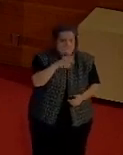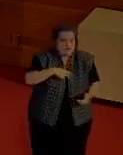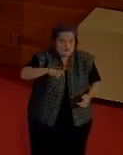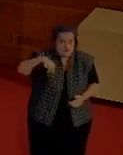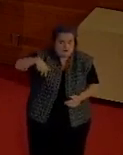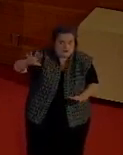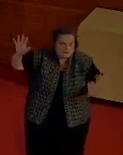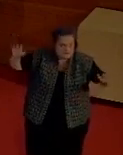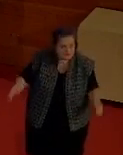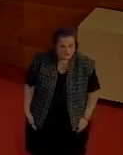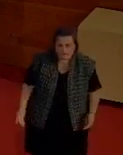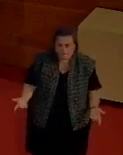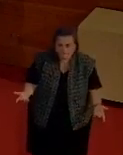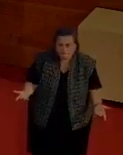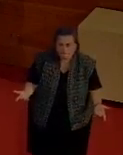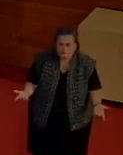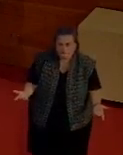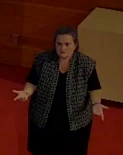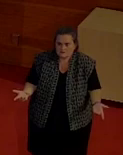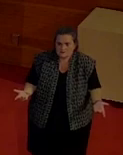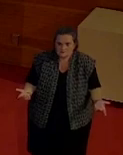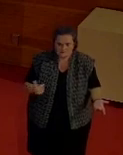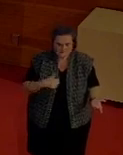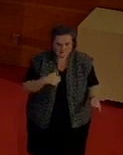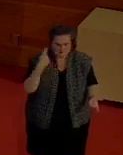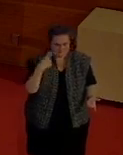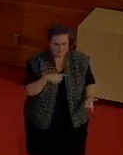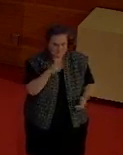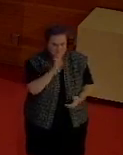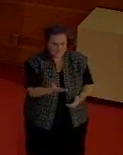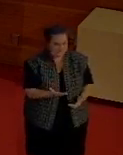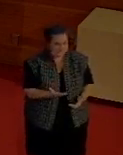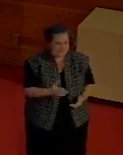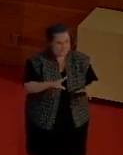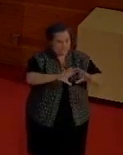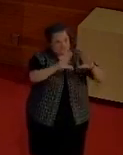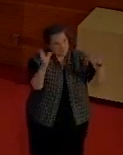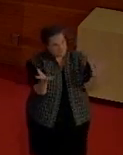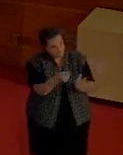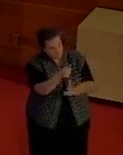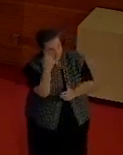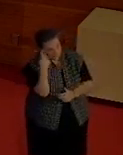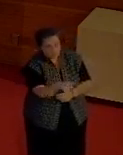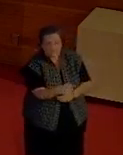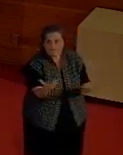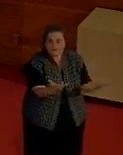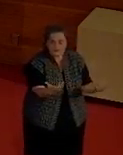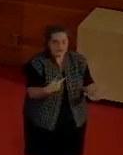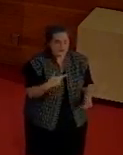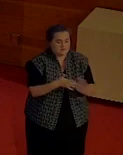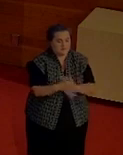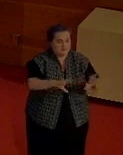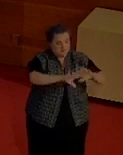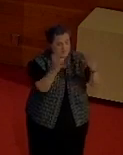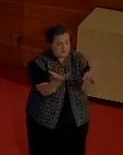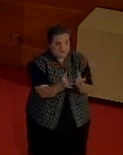Cómo te va o sea es que en el momento en el que yo sé en directo lo que ocurre en cualquier lugar del planeta eso se llama globalización y en el momento en el